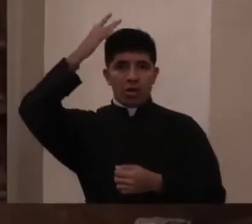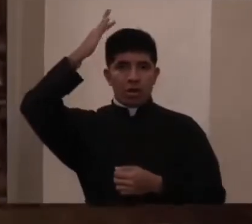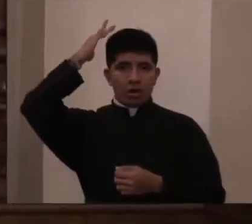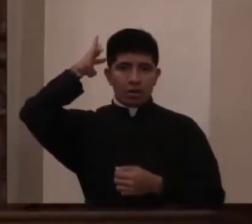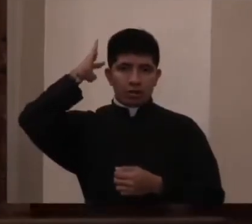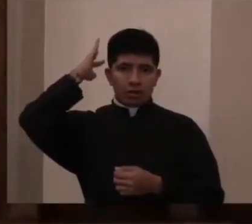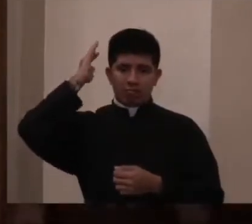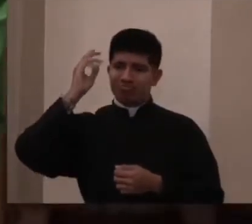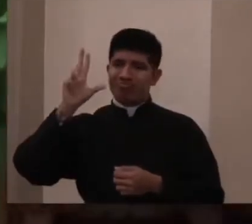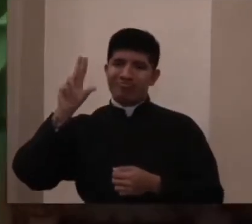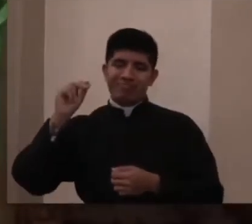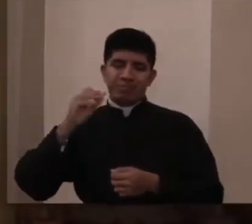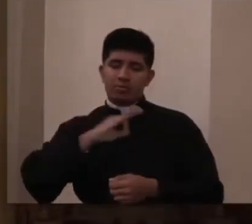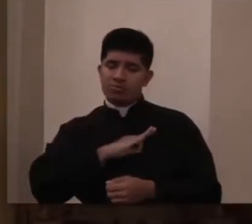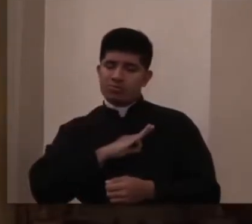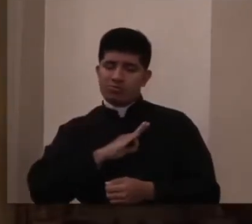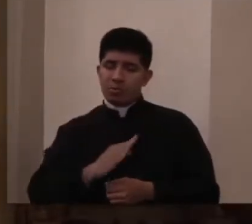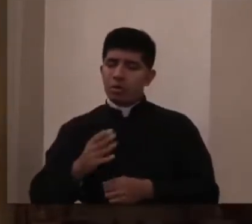domingo,